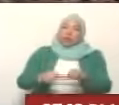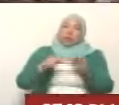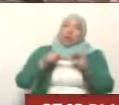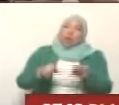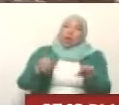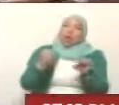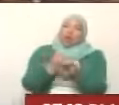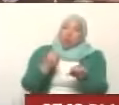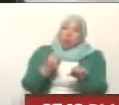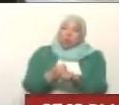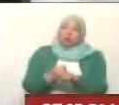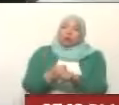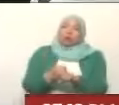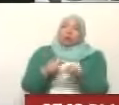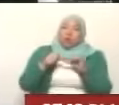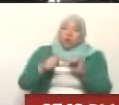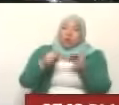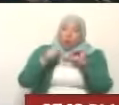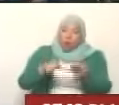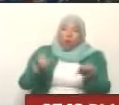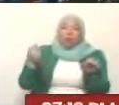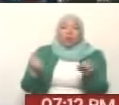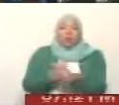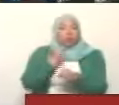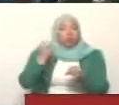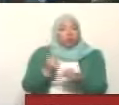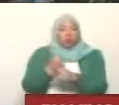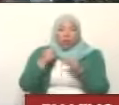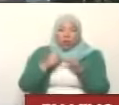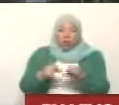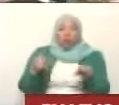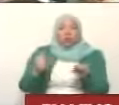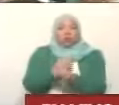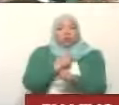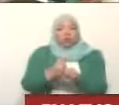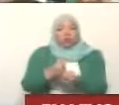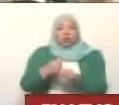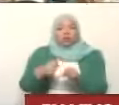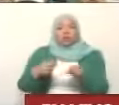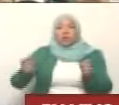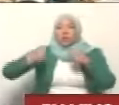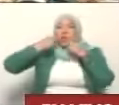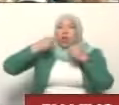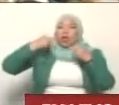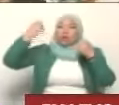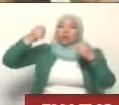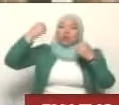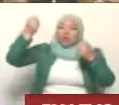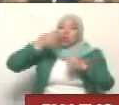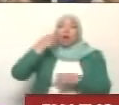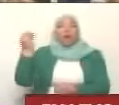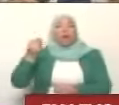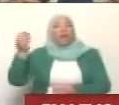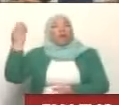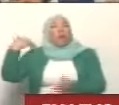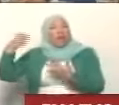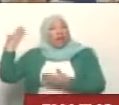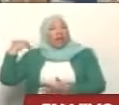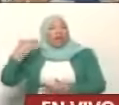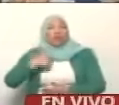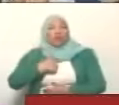perseverando, perseverando, perseverando, como decía la consigna, desde que yo era chamo.